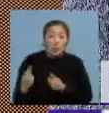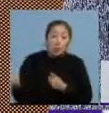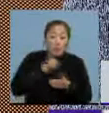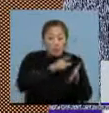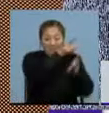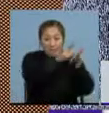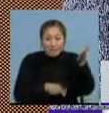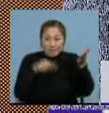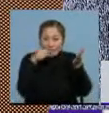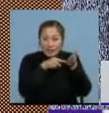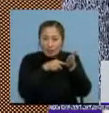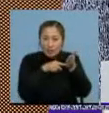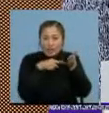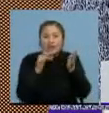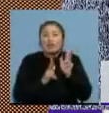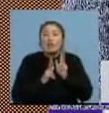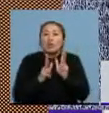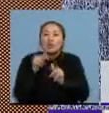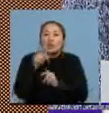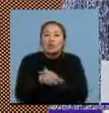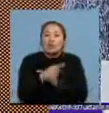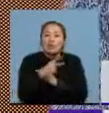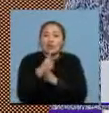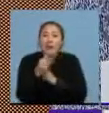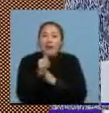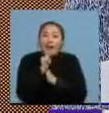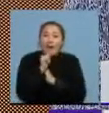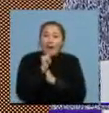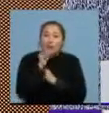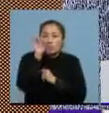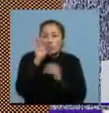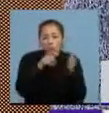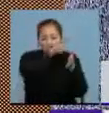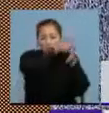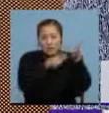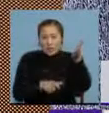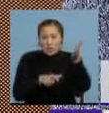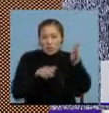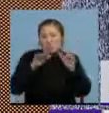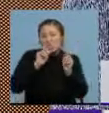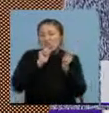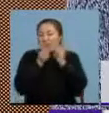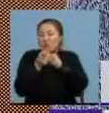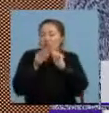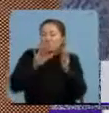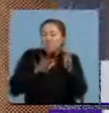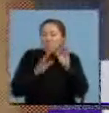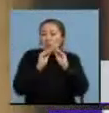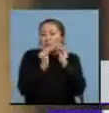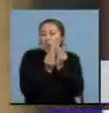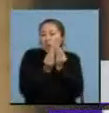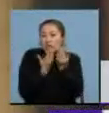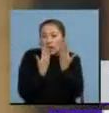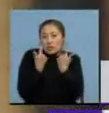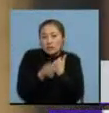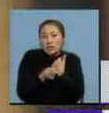factura básicamente tengo que decir que en el caso del agua es una sola factura no hay mucha variante un solo monto que va a